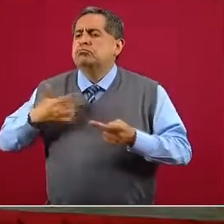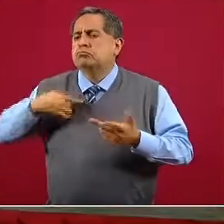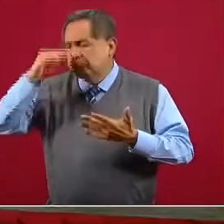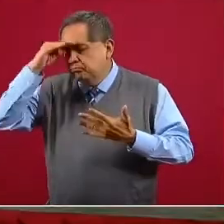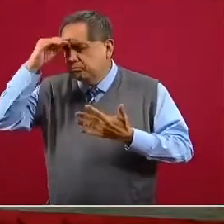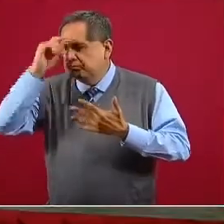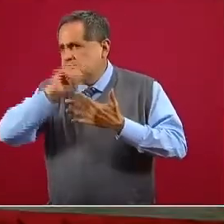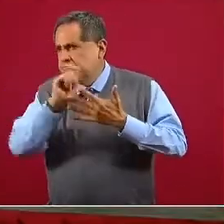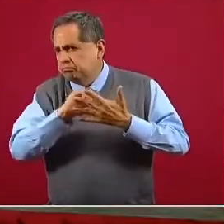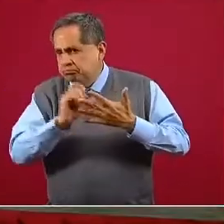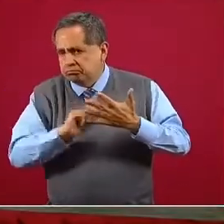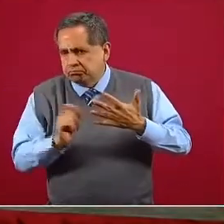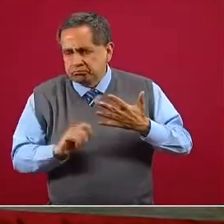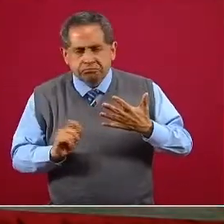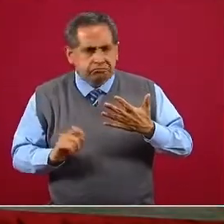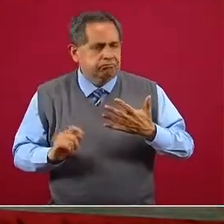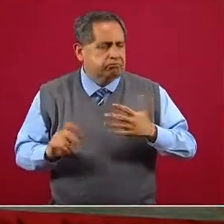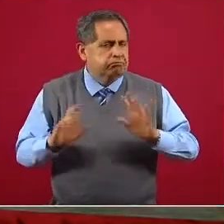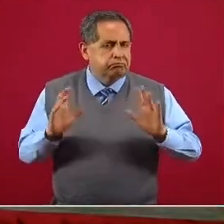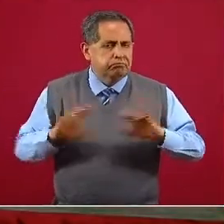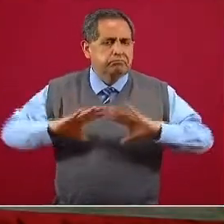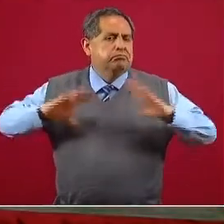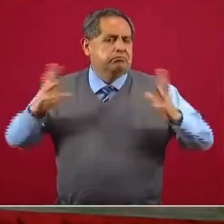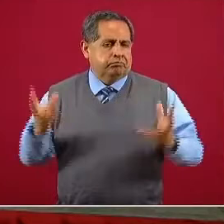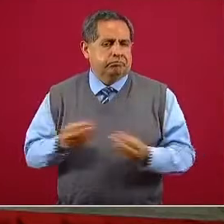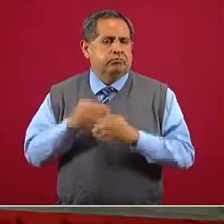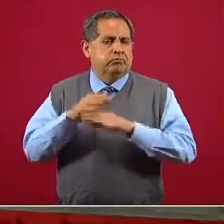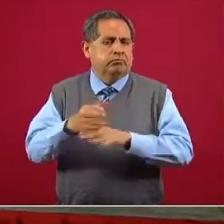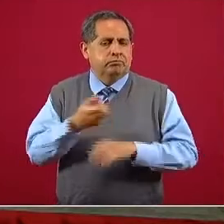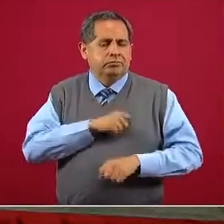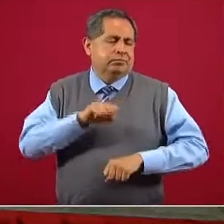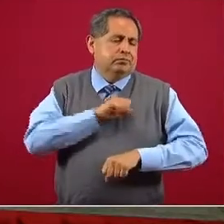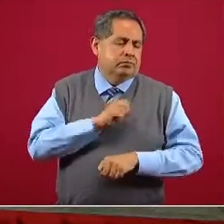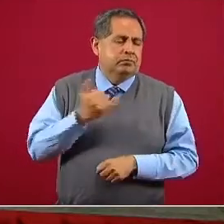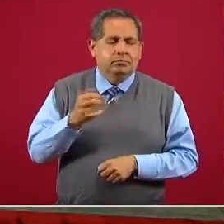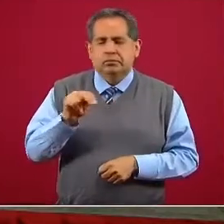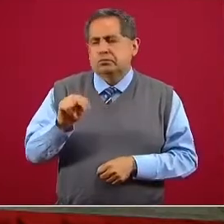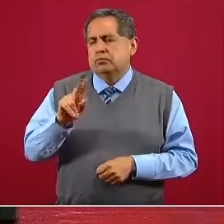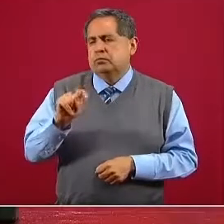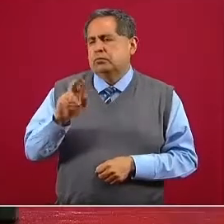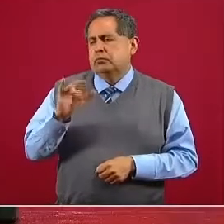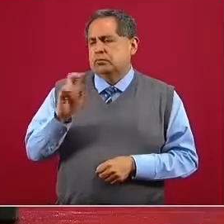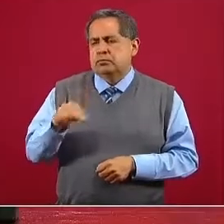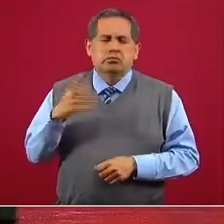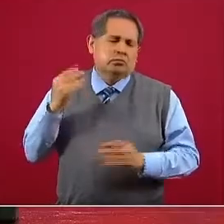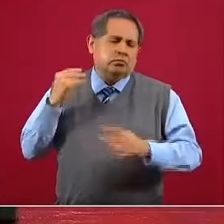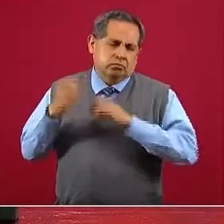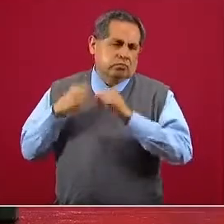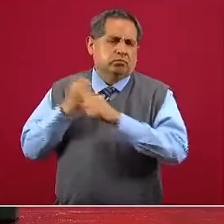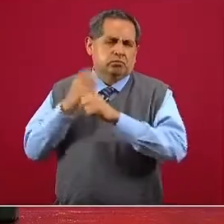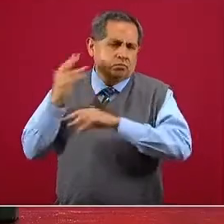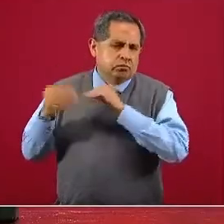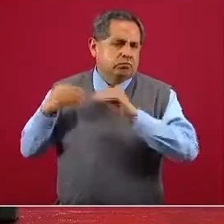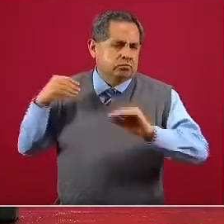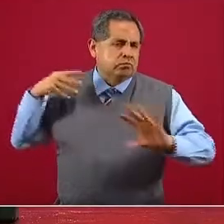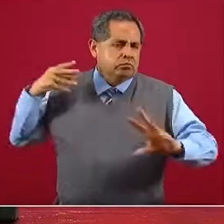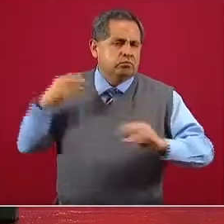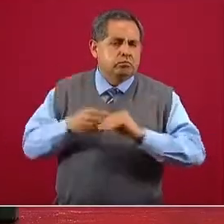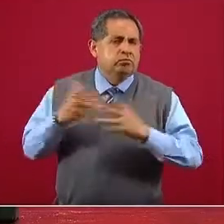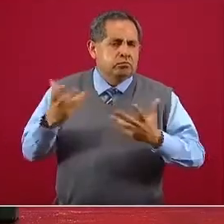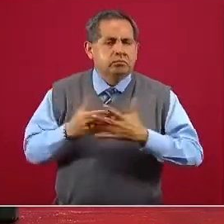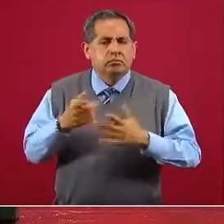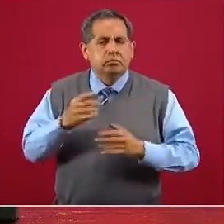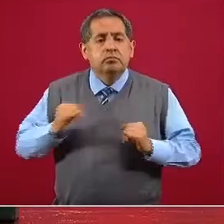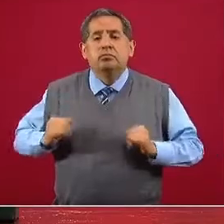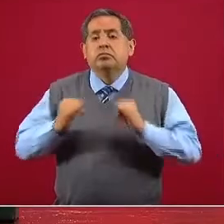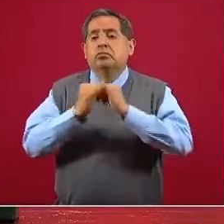de la muy relevante Encuesta Nacional de Salud y Nutrición que desde hace muchos años realiza el Instituto Nacional de